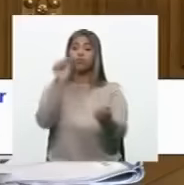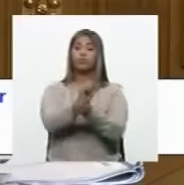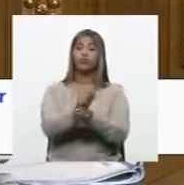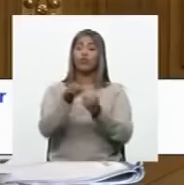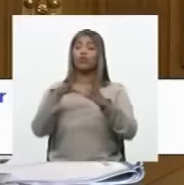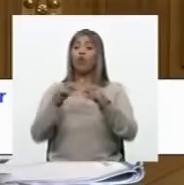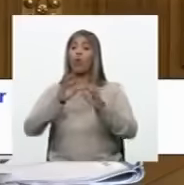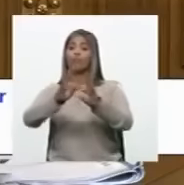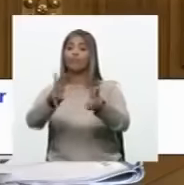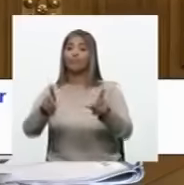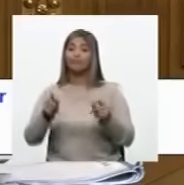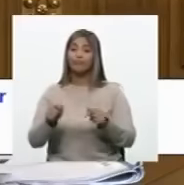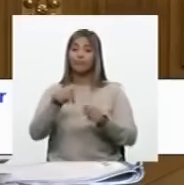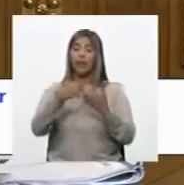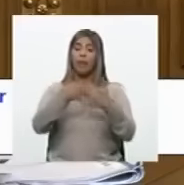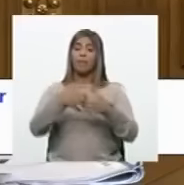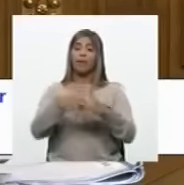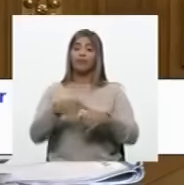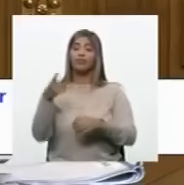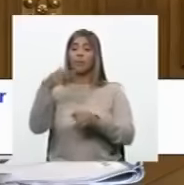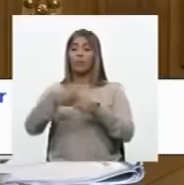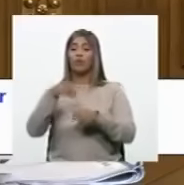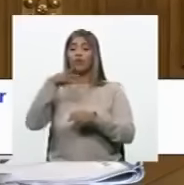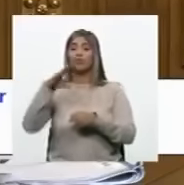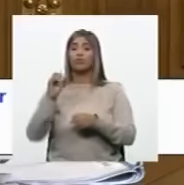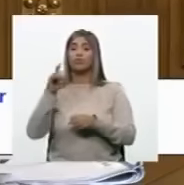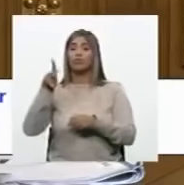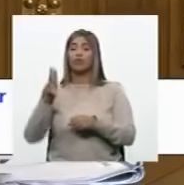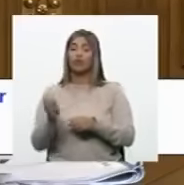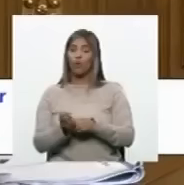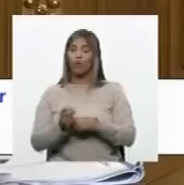despojo y robo de Citgo.